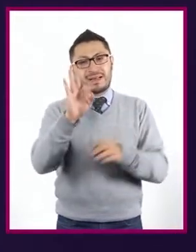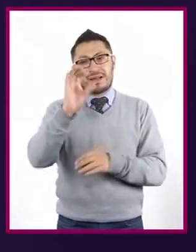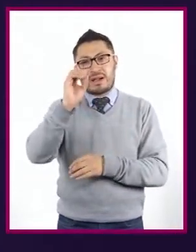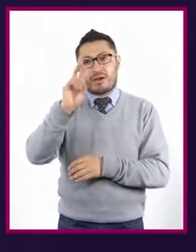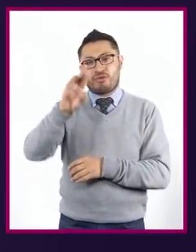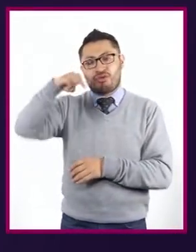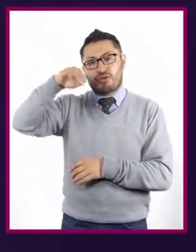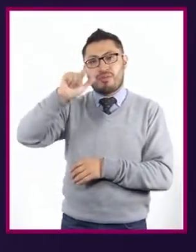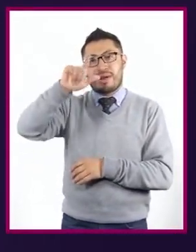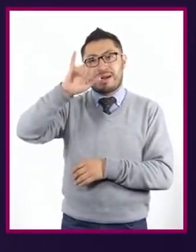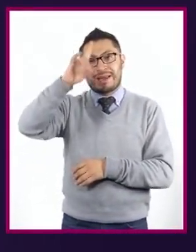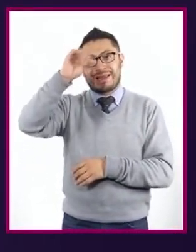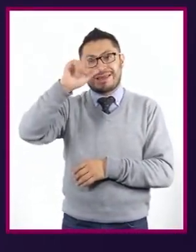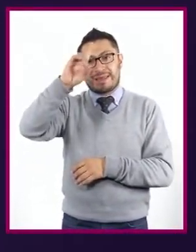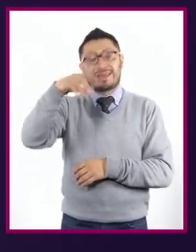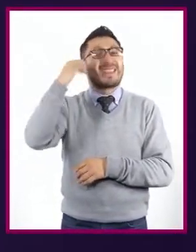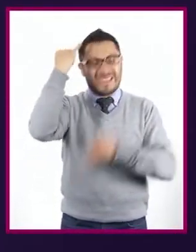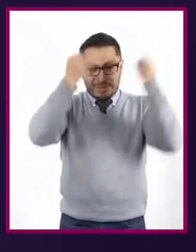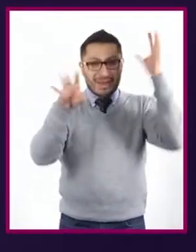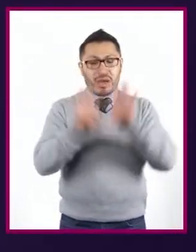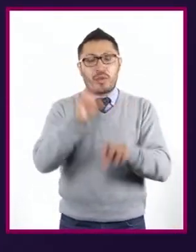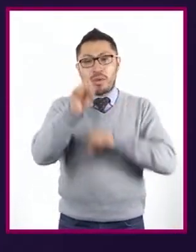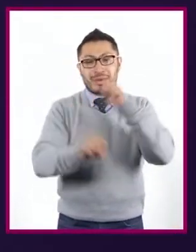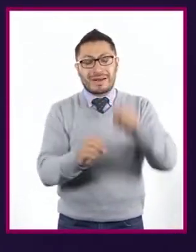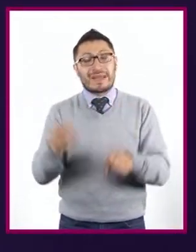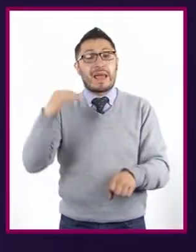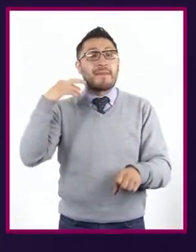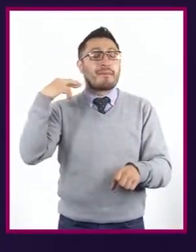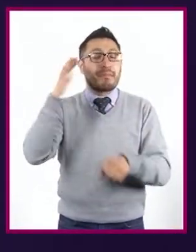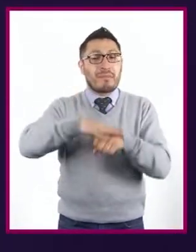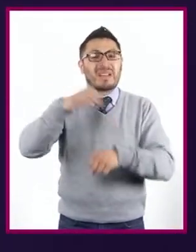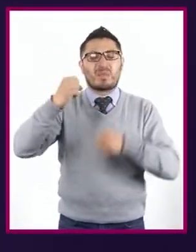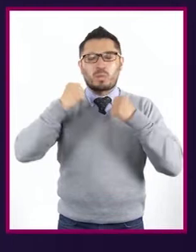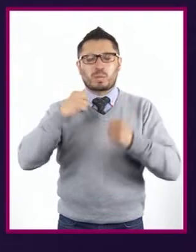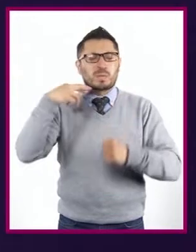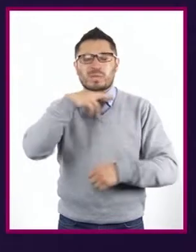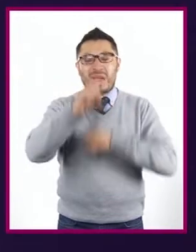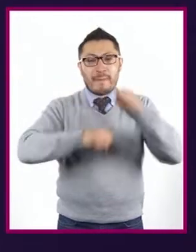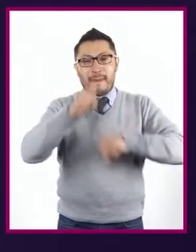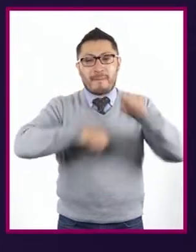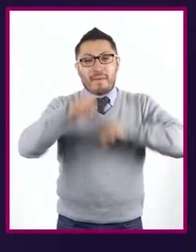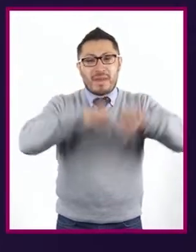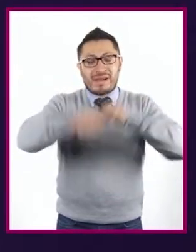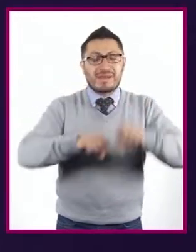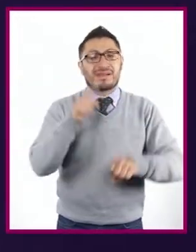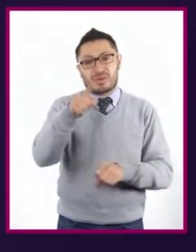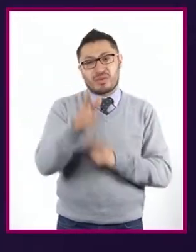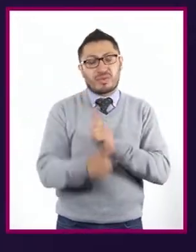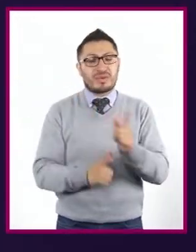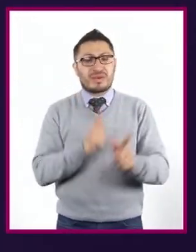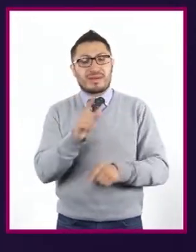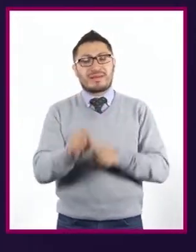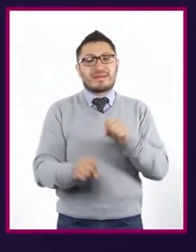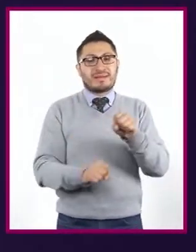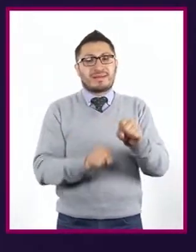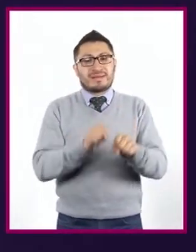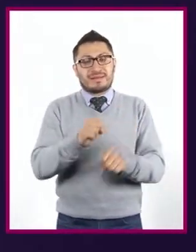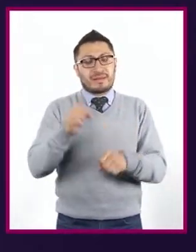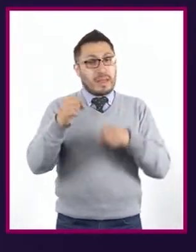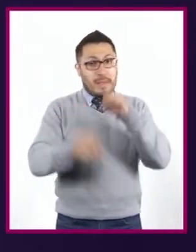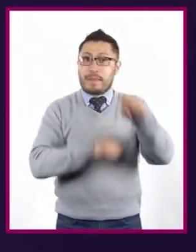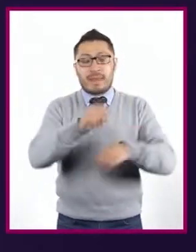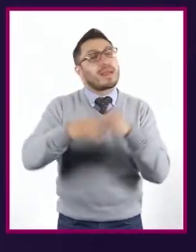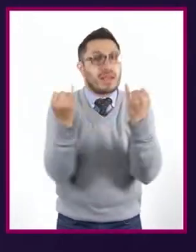bicicleta. Conforme pedaleas más fuerte, la bicicleta avanza más rápido. Si bajas el ritmo, la bicicleta